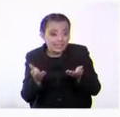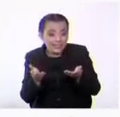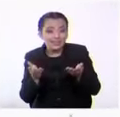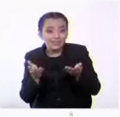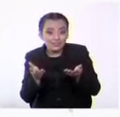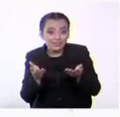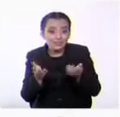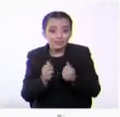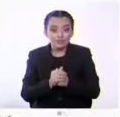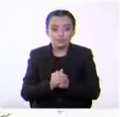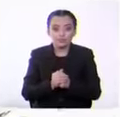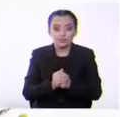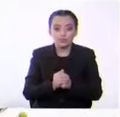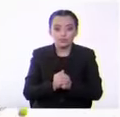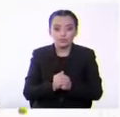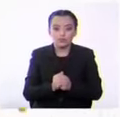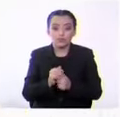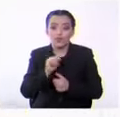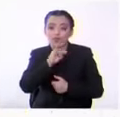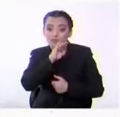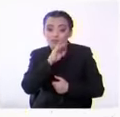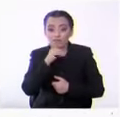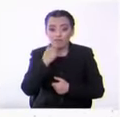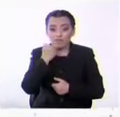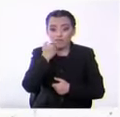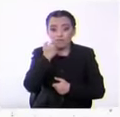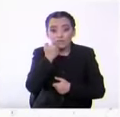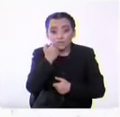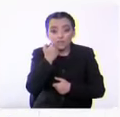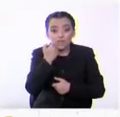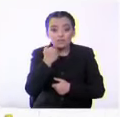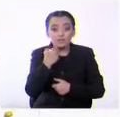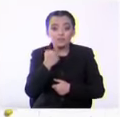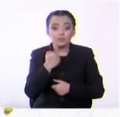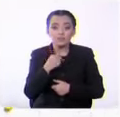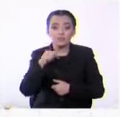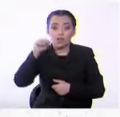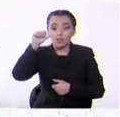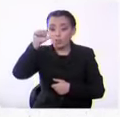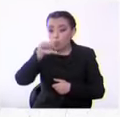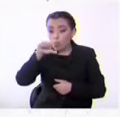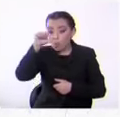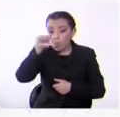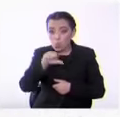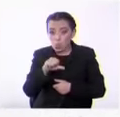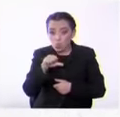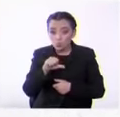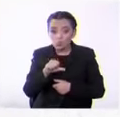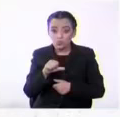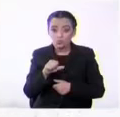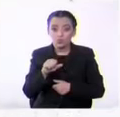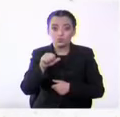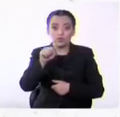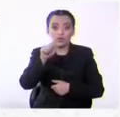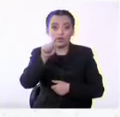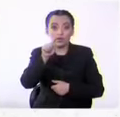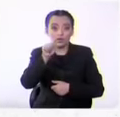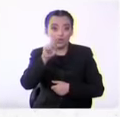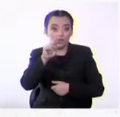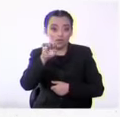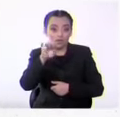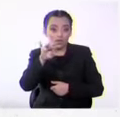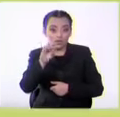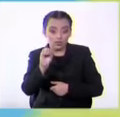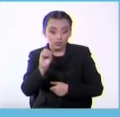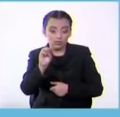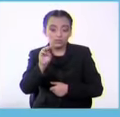extraña enfermedad afectara mortalmente a todas las plantaciones de trigo, maíz, arroz, papas y tomates